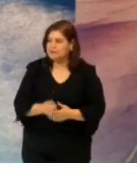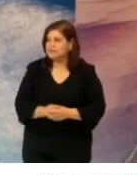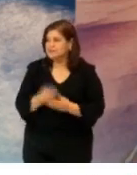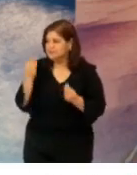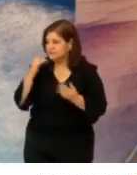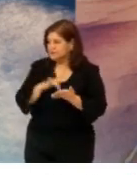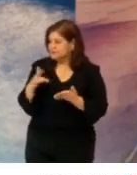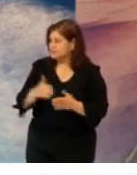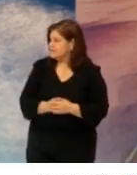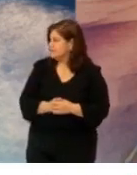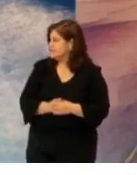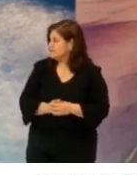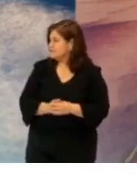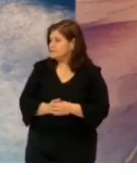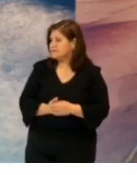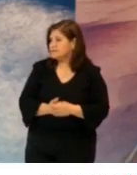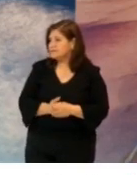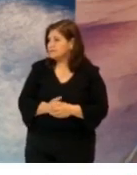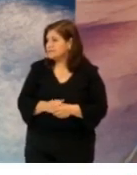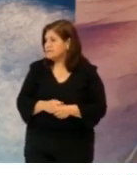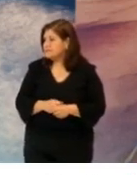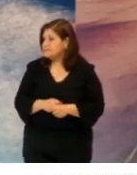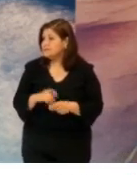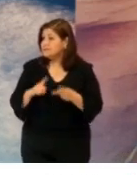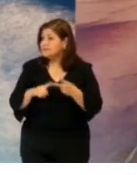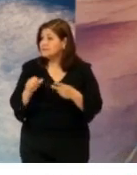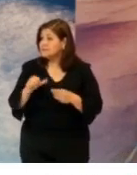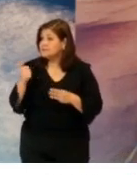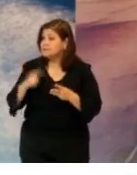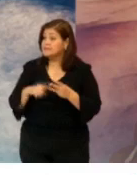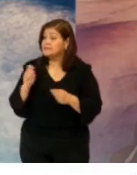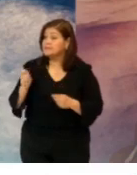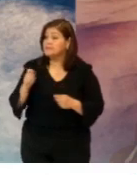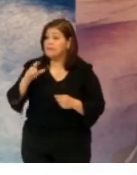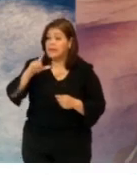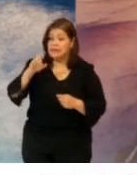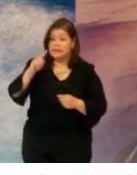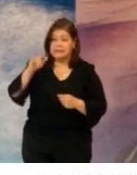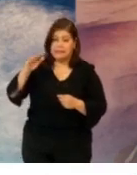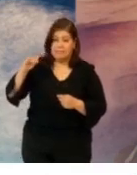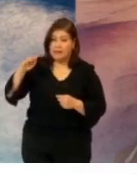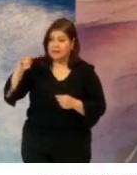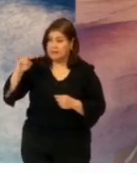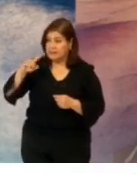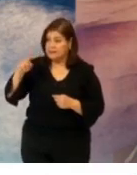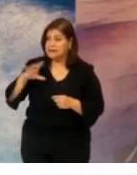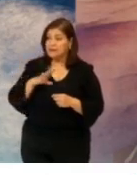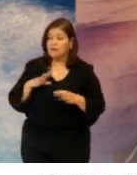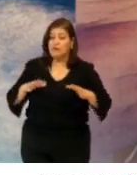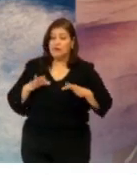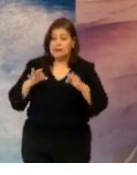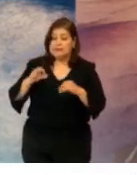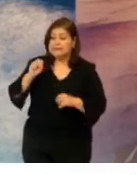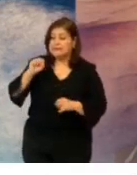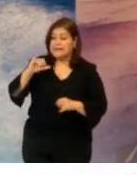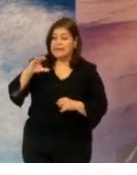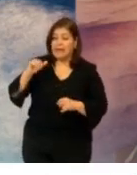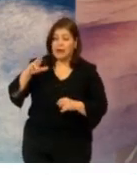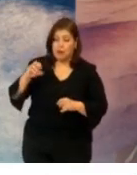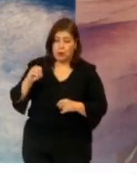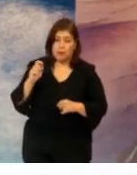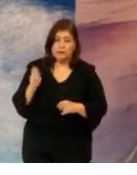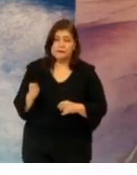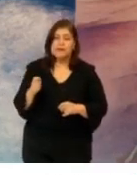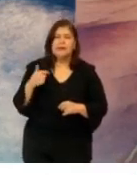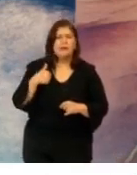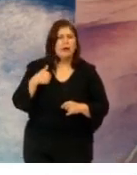Ya llegó Denise de la Peña. Adelante. Yo, Leticia Martínez, de Fundación Sícaro. Algo que escuchaba